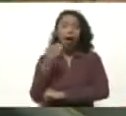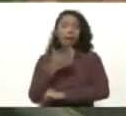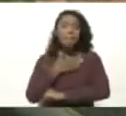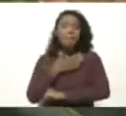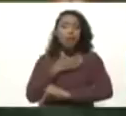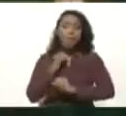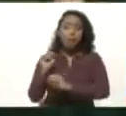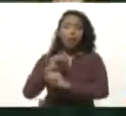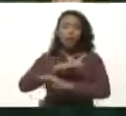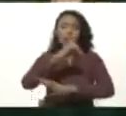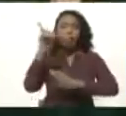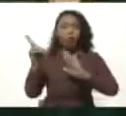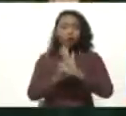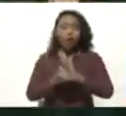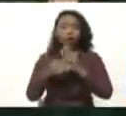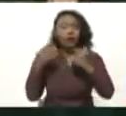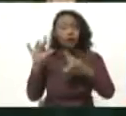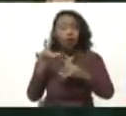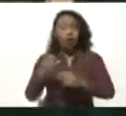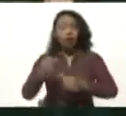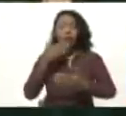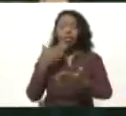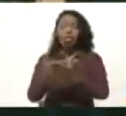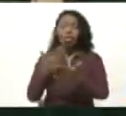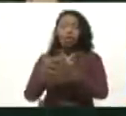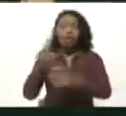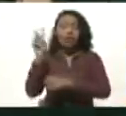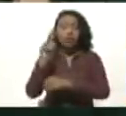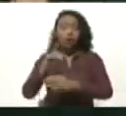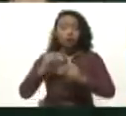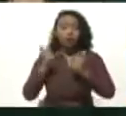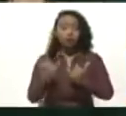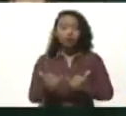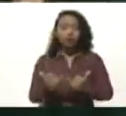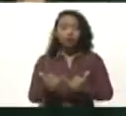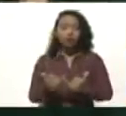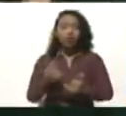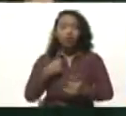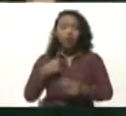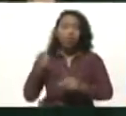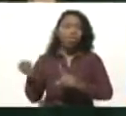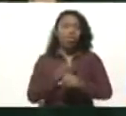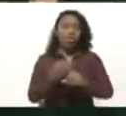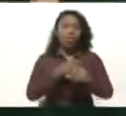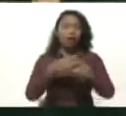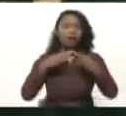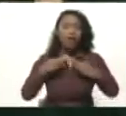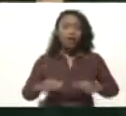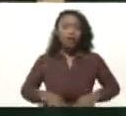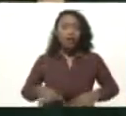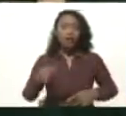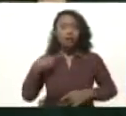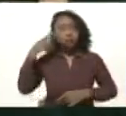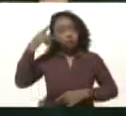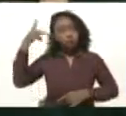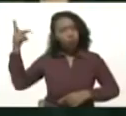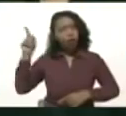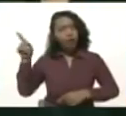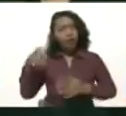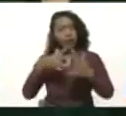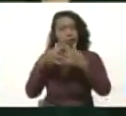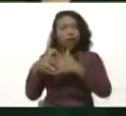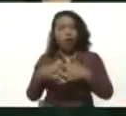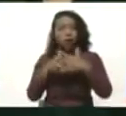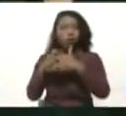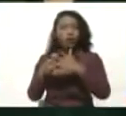inmunidad diplomática, que incluso fue reclamada por Venezuela de inmediato. Fui torturado físicamente y psicológicamente por Estados Unidos y